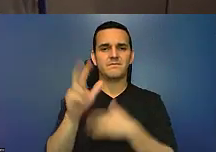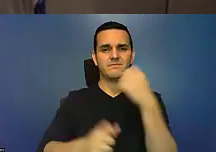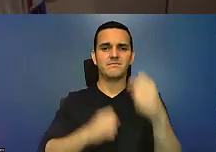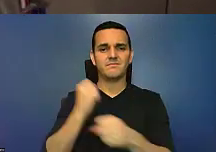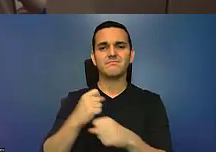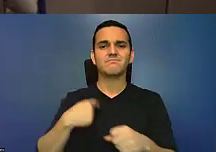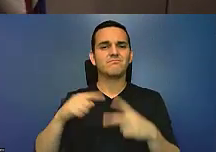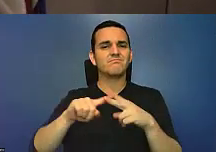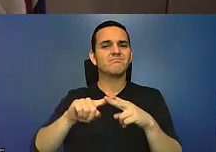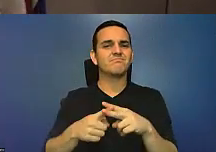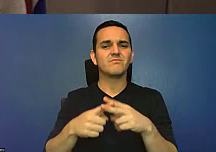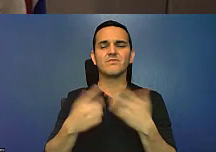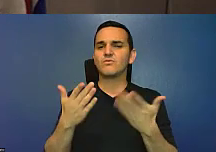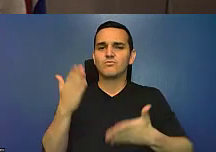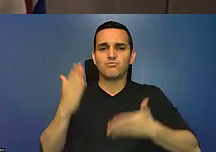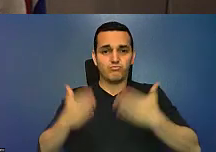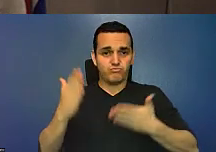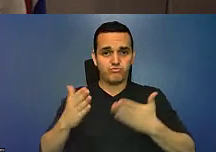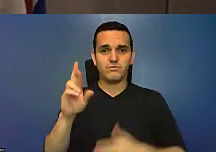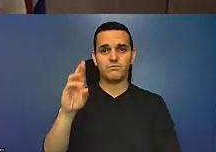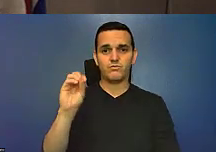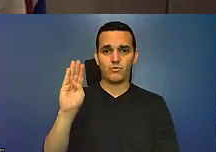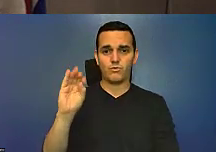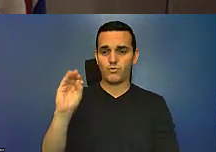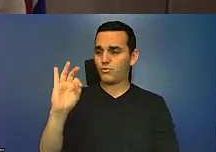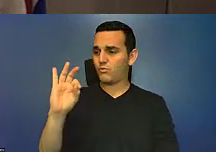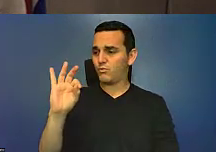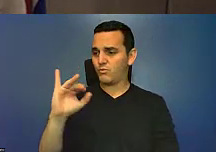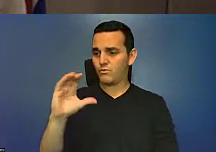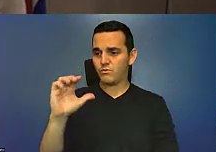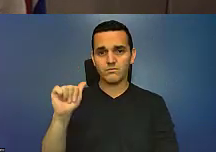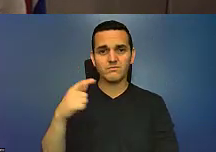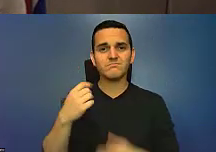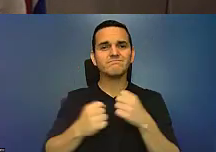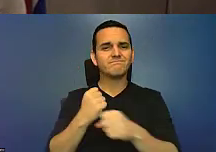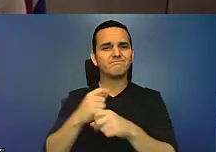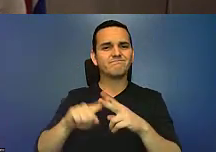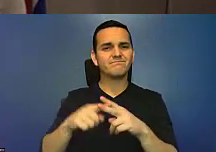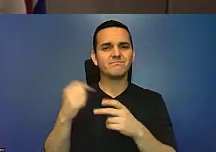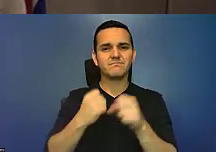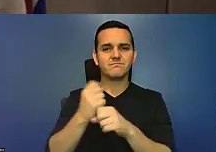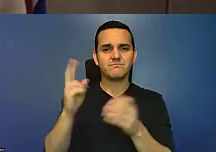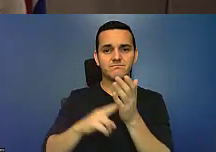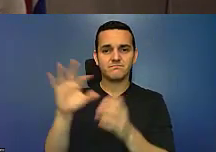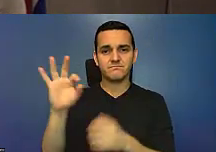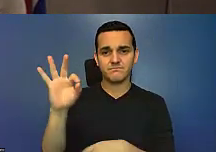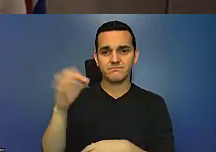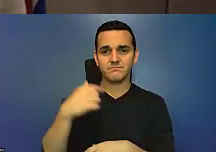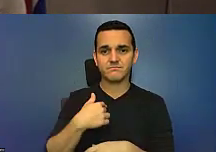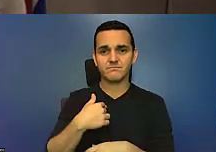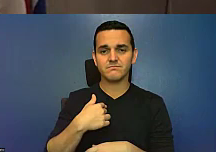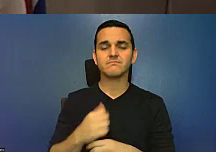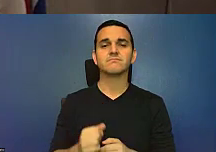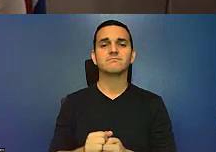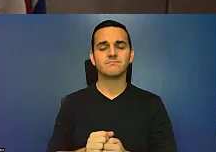inicios en la robótica iniciaron allá por el año 2009, cuando